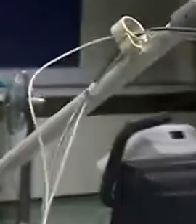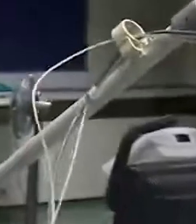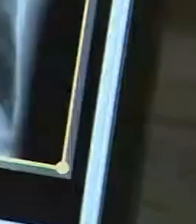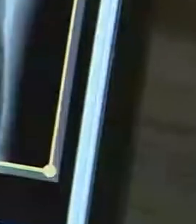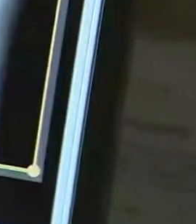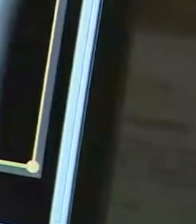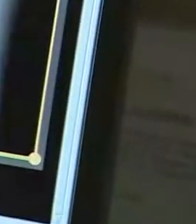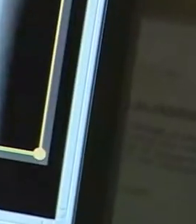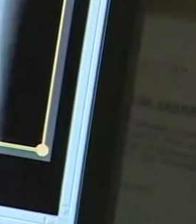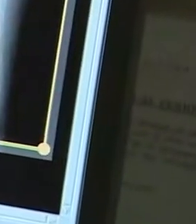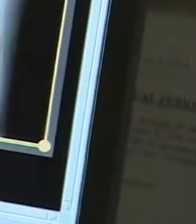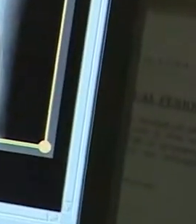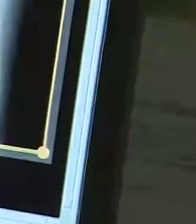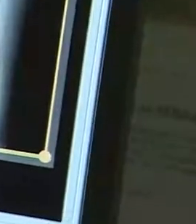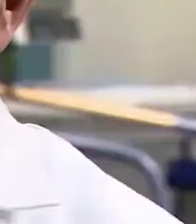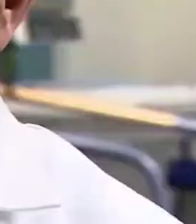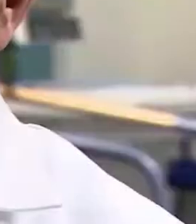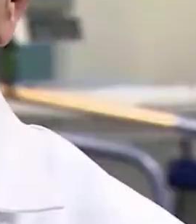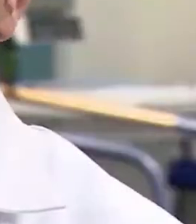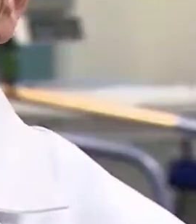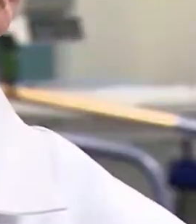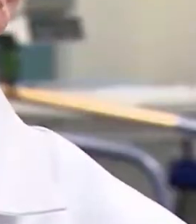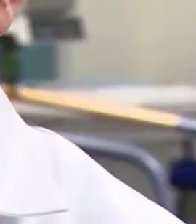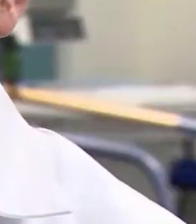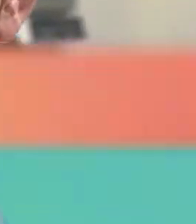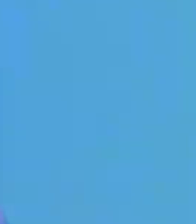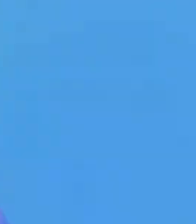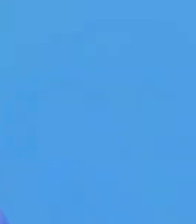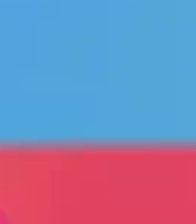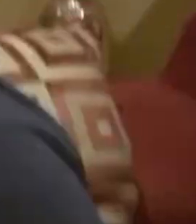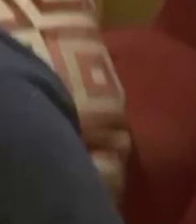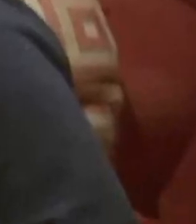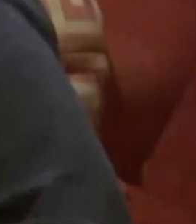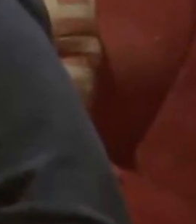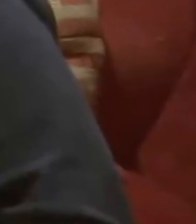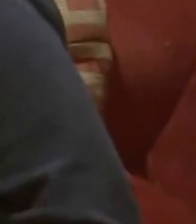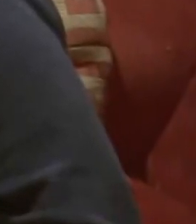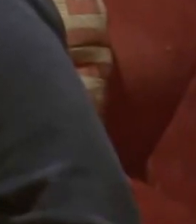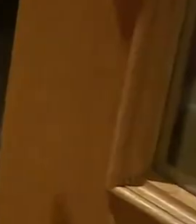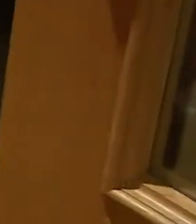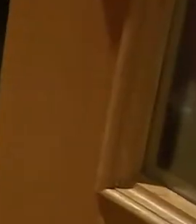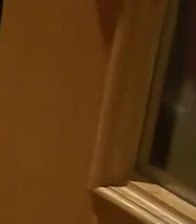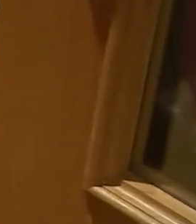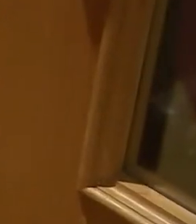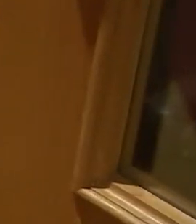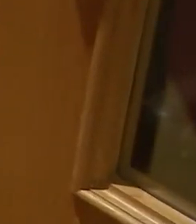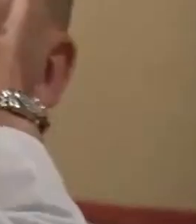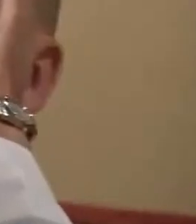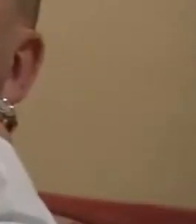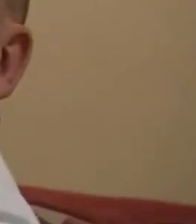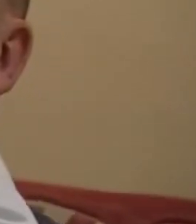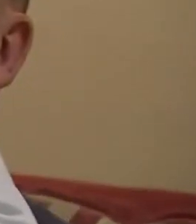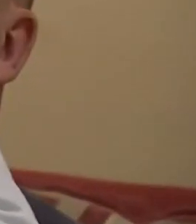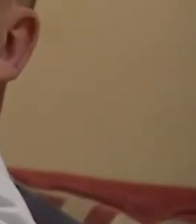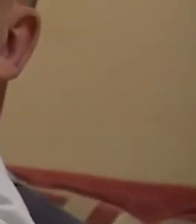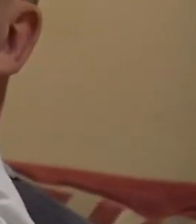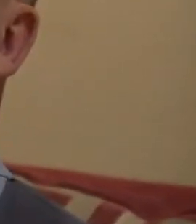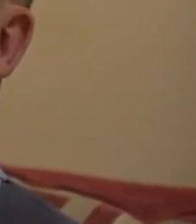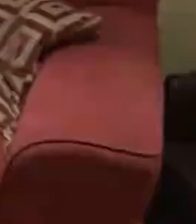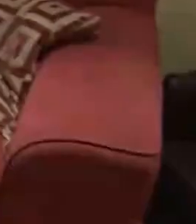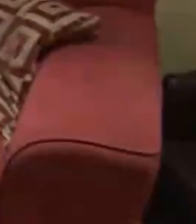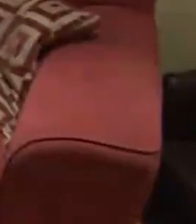problemas graves que necesitan atenderse de inmediato. Un contacto real con el paciente, su